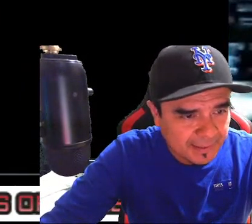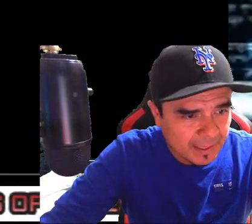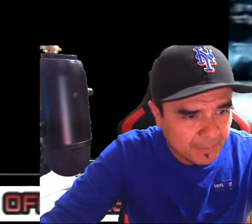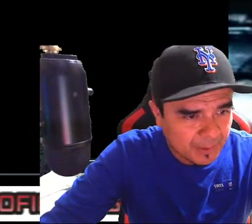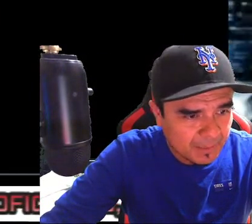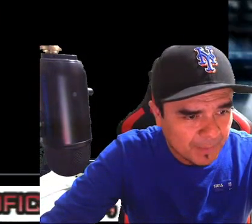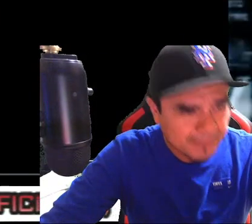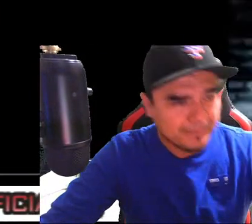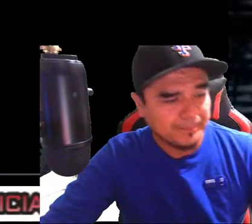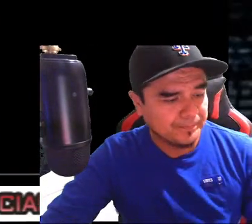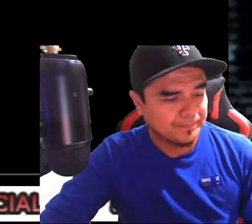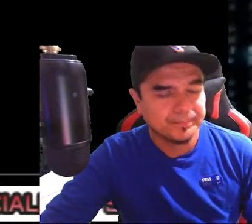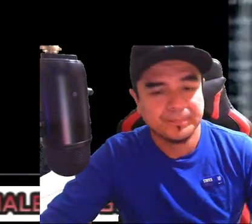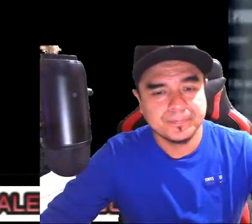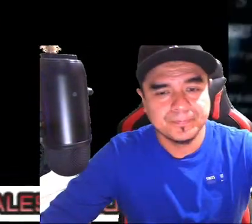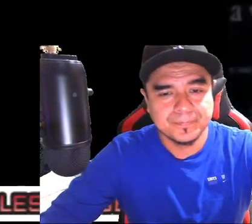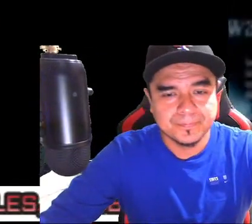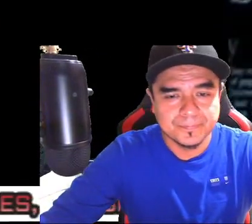Vamos a ponerle play.